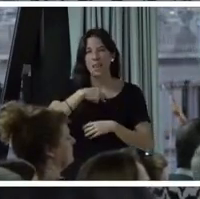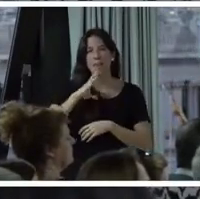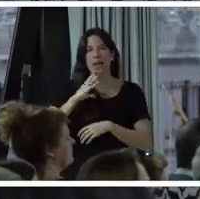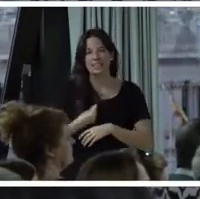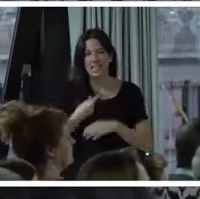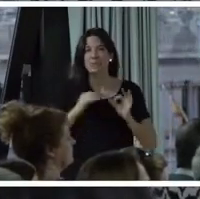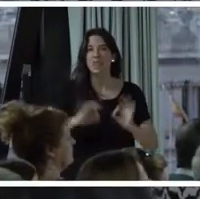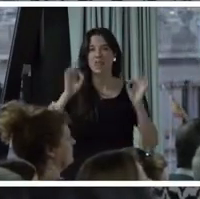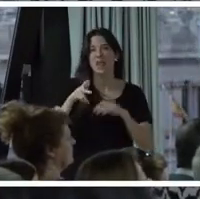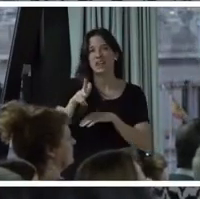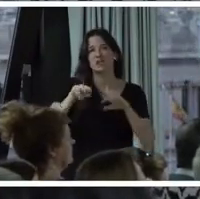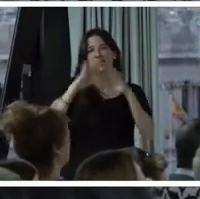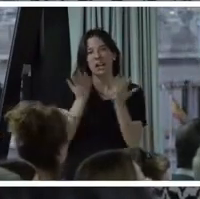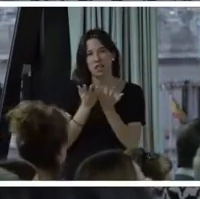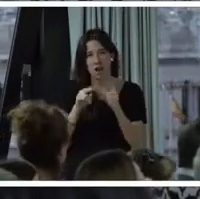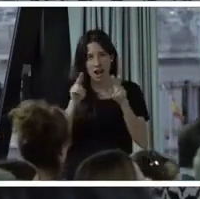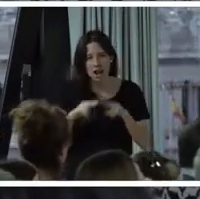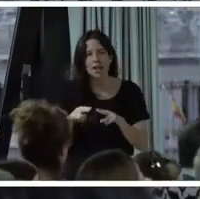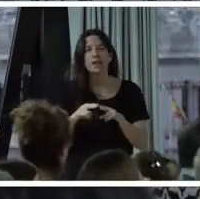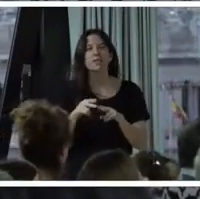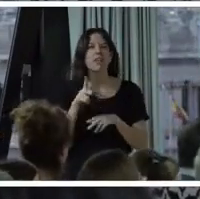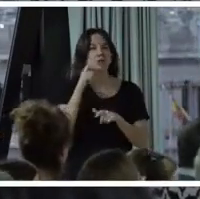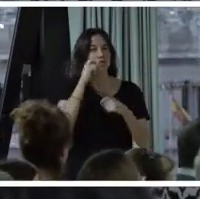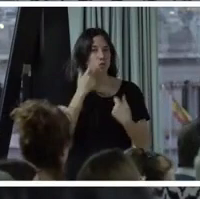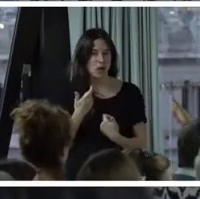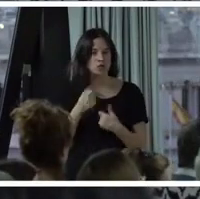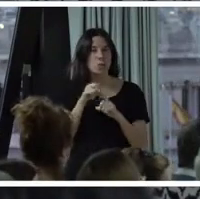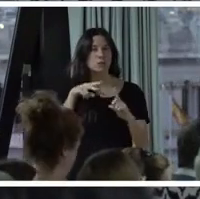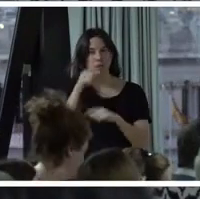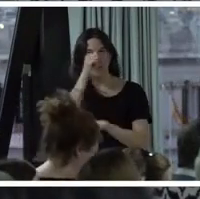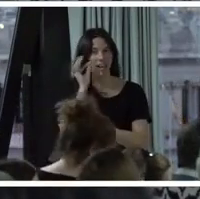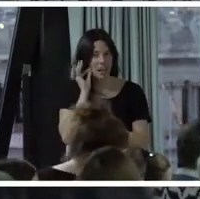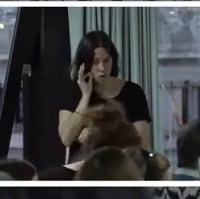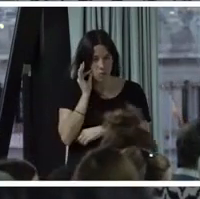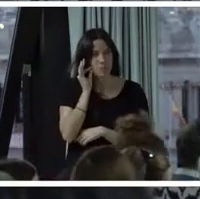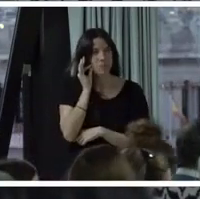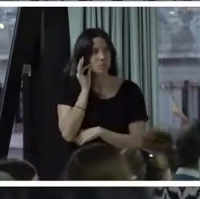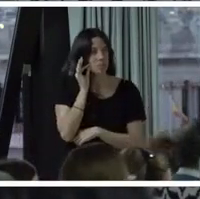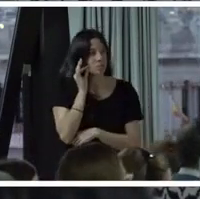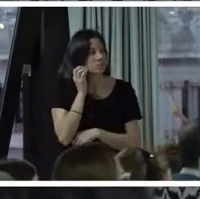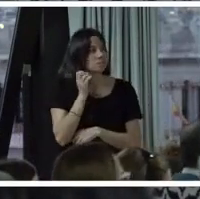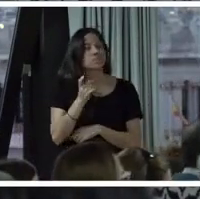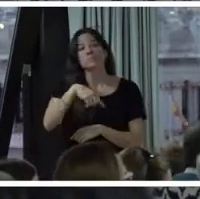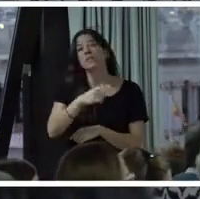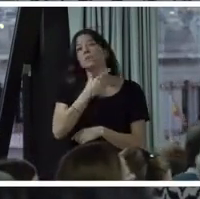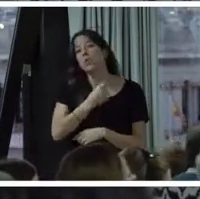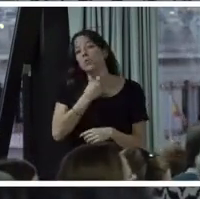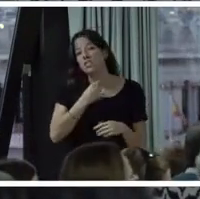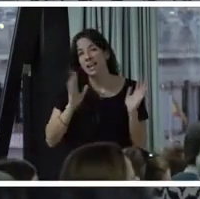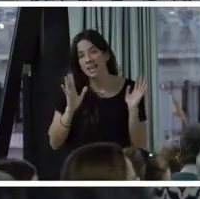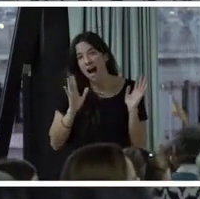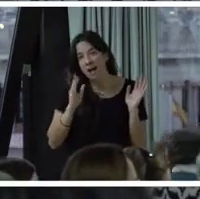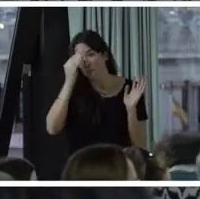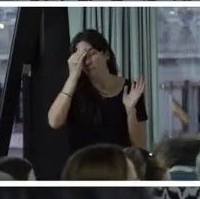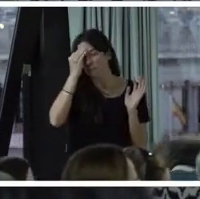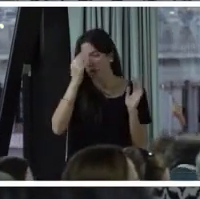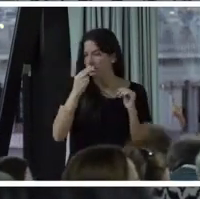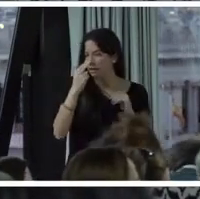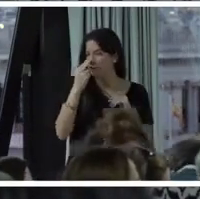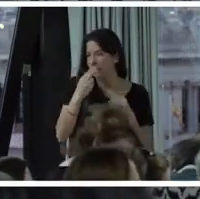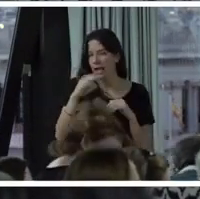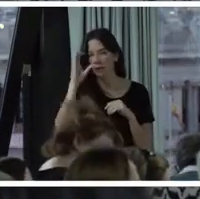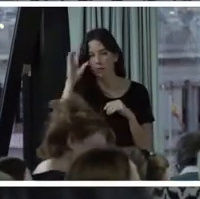internacional en derechos humanos con perspectiva de género y bueno nos Nos gustaría creo que sería interesante